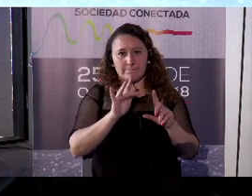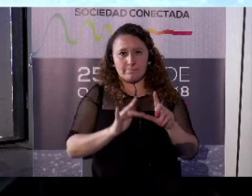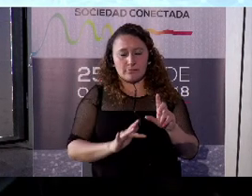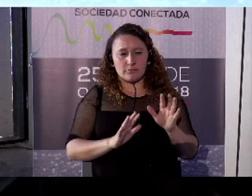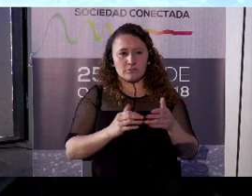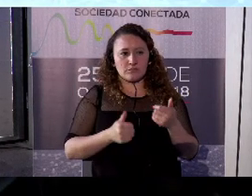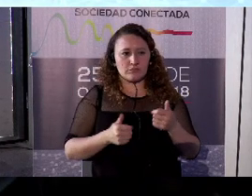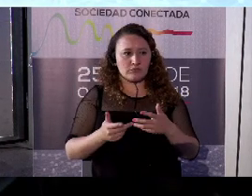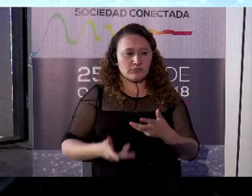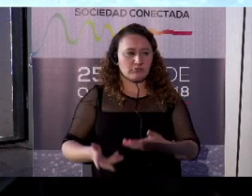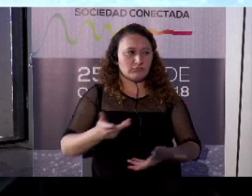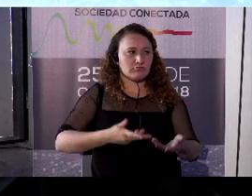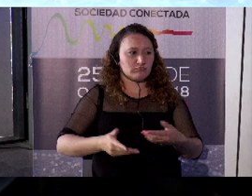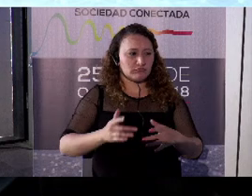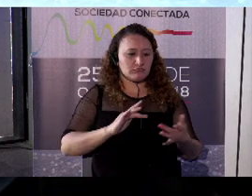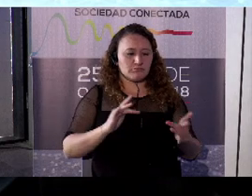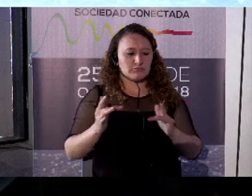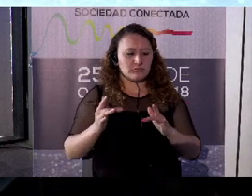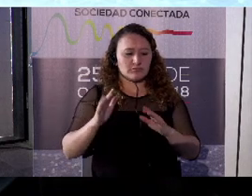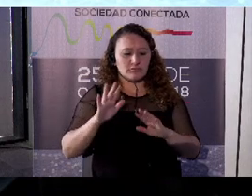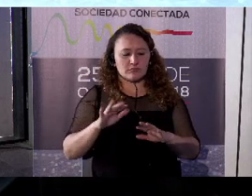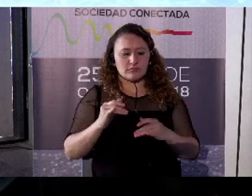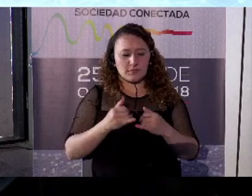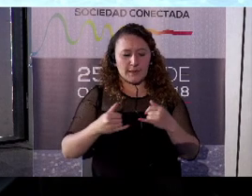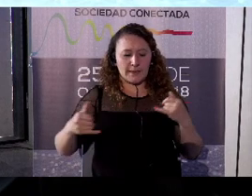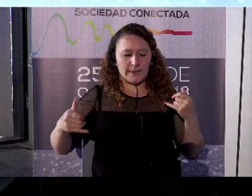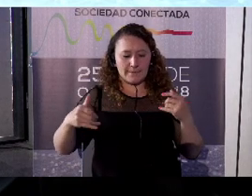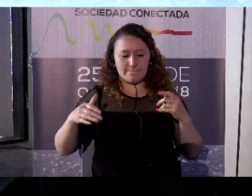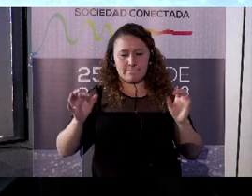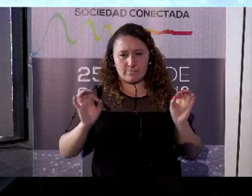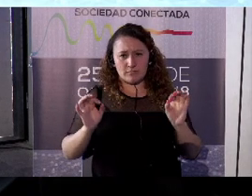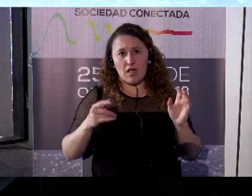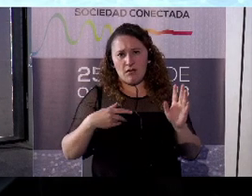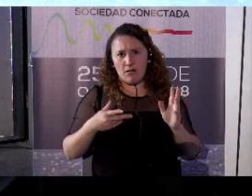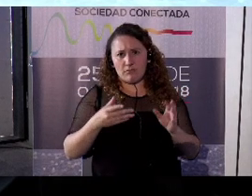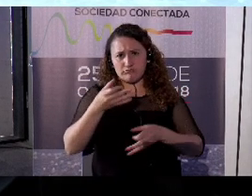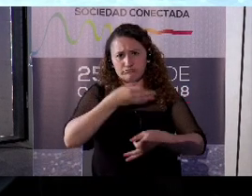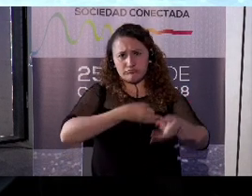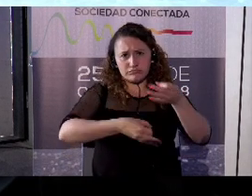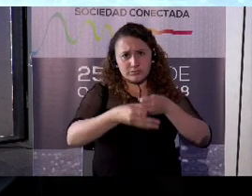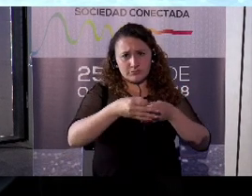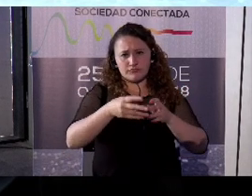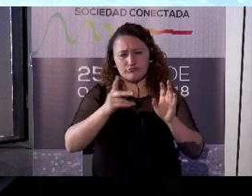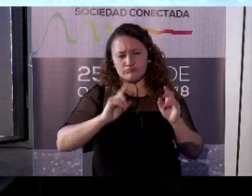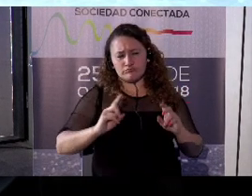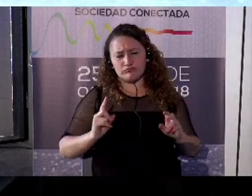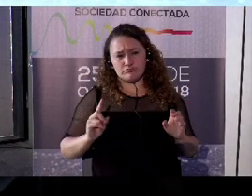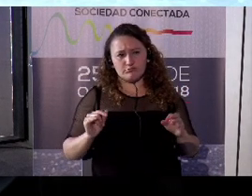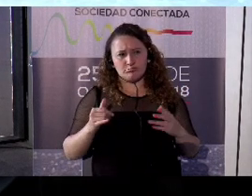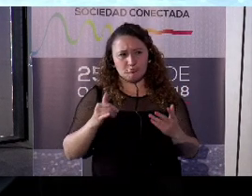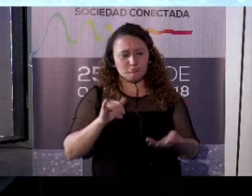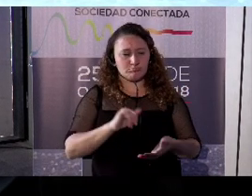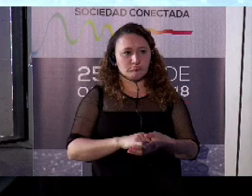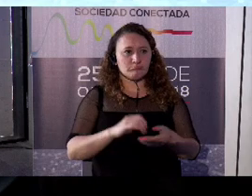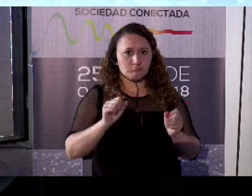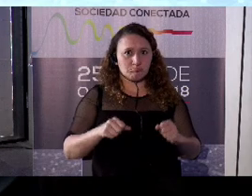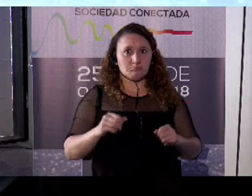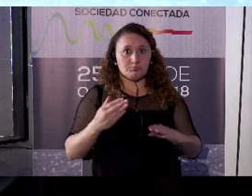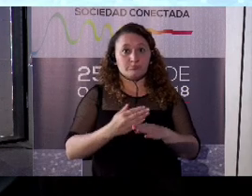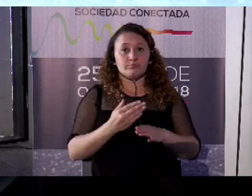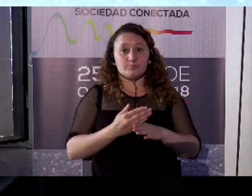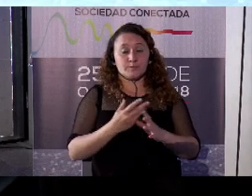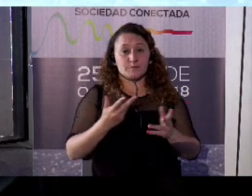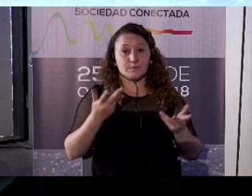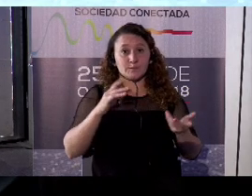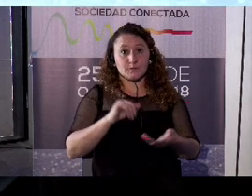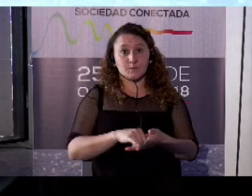para las redes inalámbricas no estamos diciendo que vamos a reemplazar realmente porque podría crear muchos problemas con